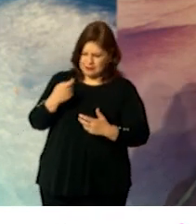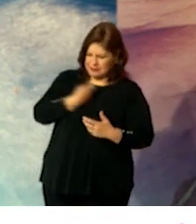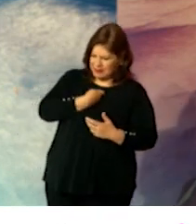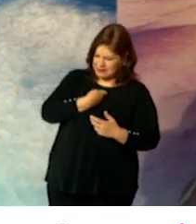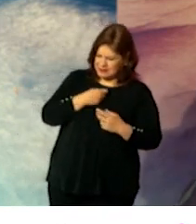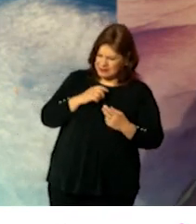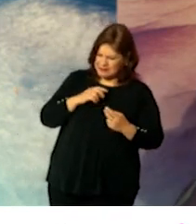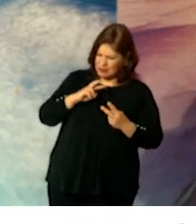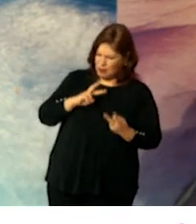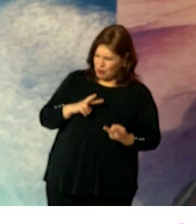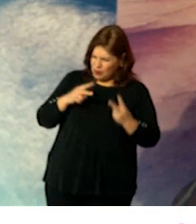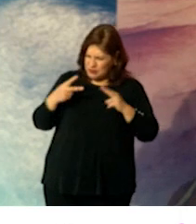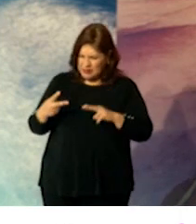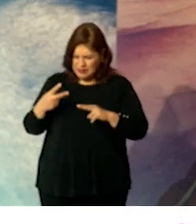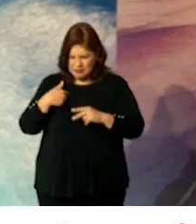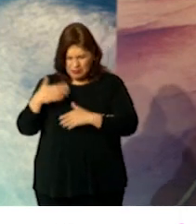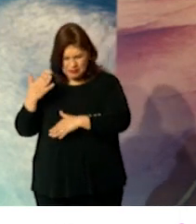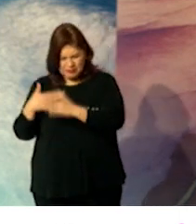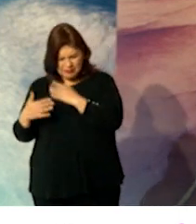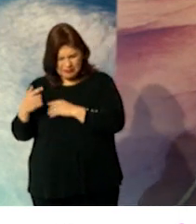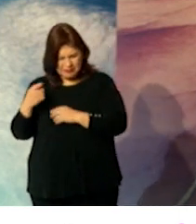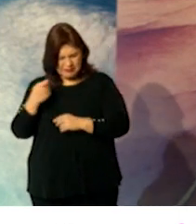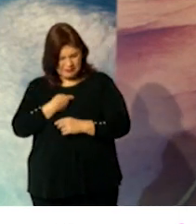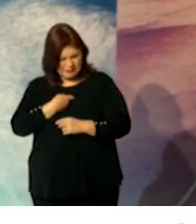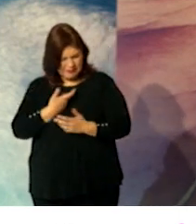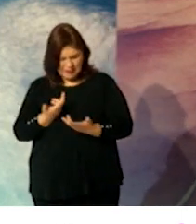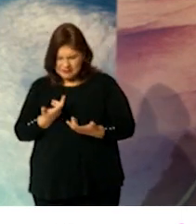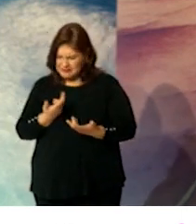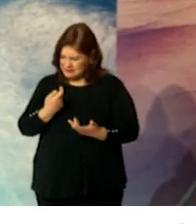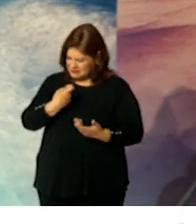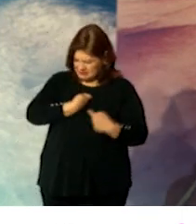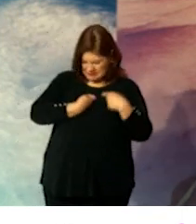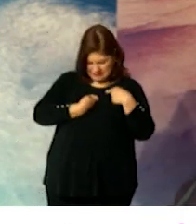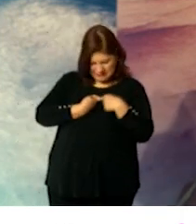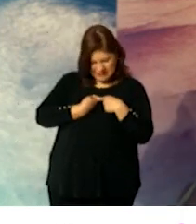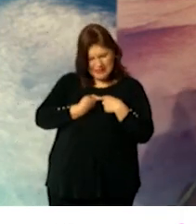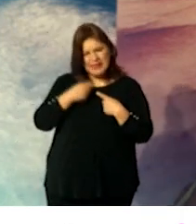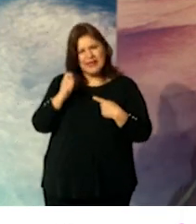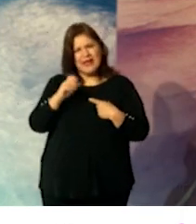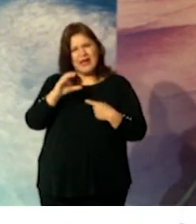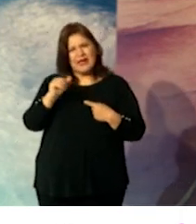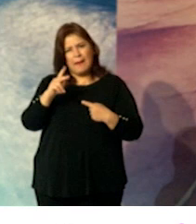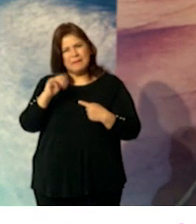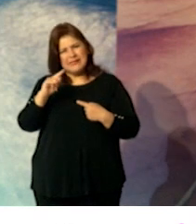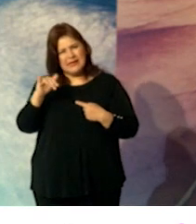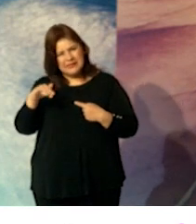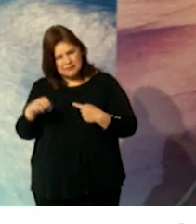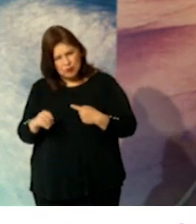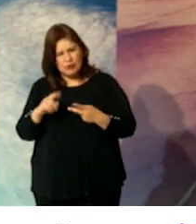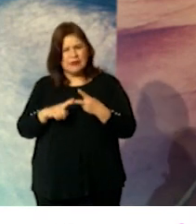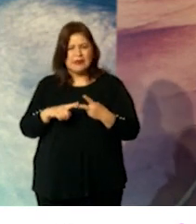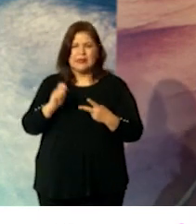nuestro potencial. Y entonces yo empecé a preguntarme a mí misma qué de mi identidad era capitalismo, qué de mi identidad